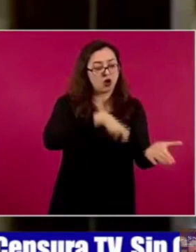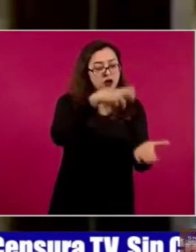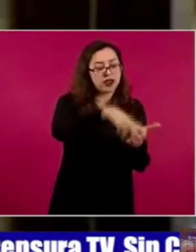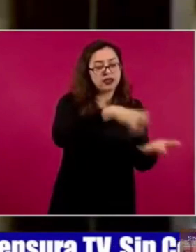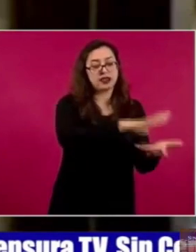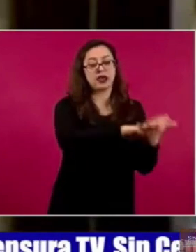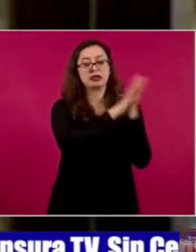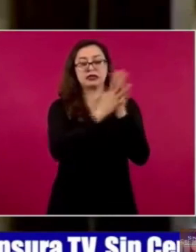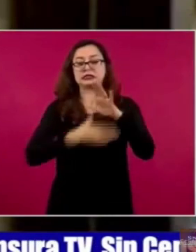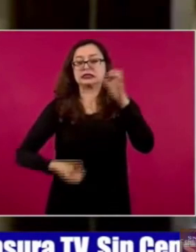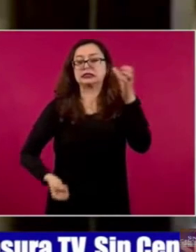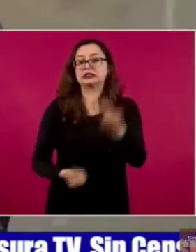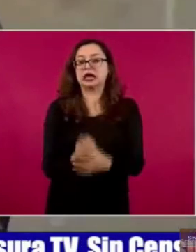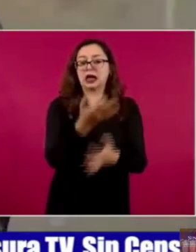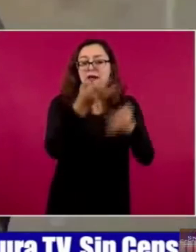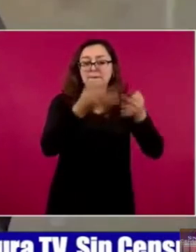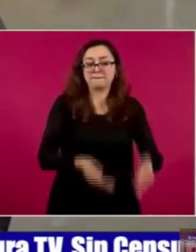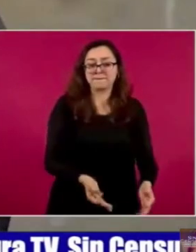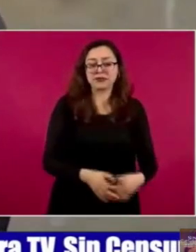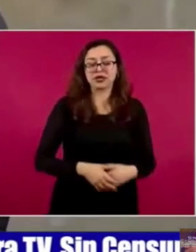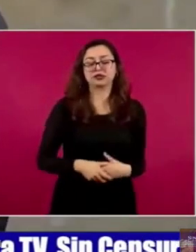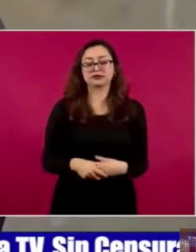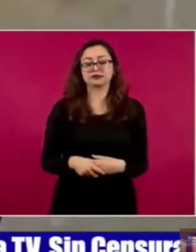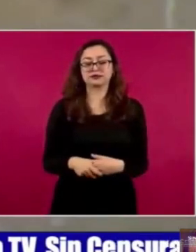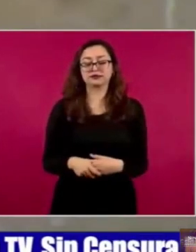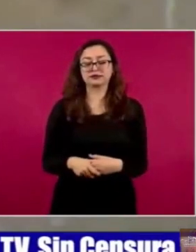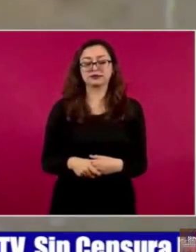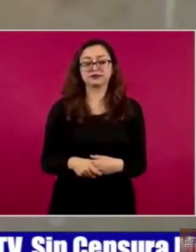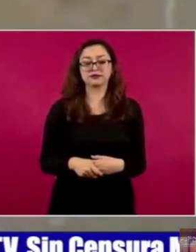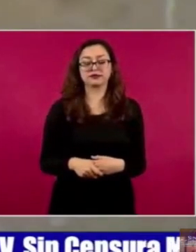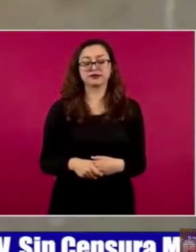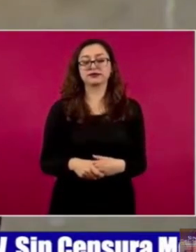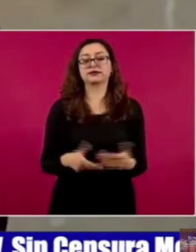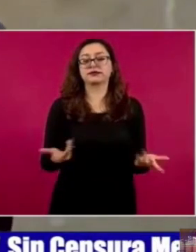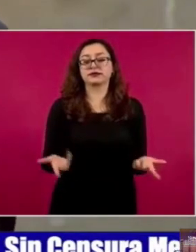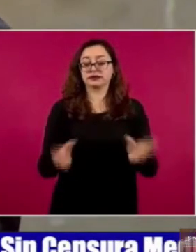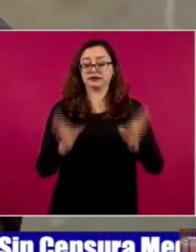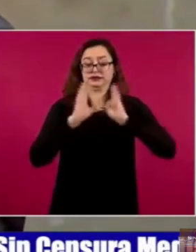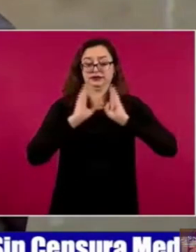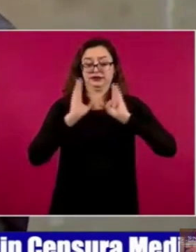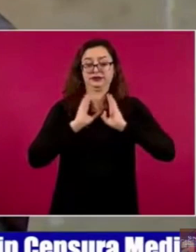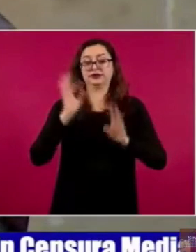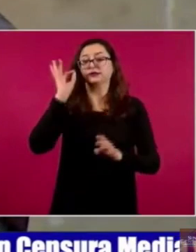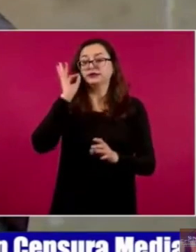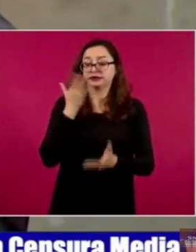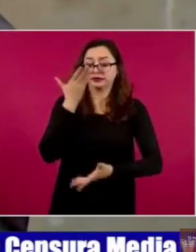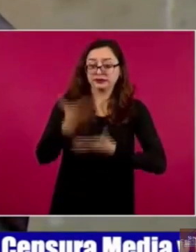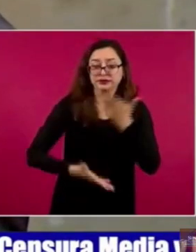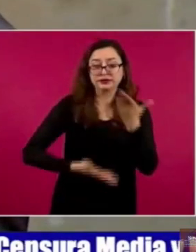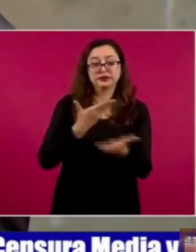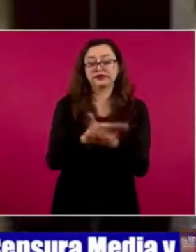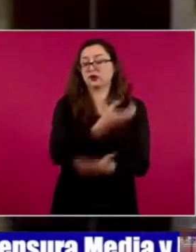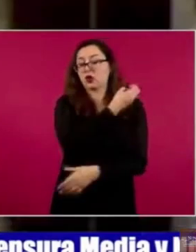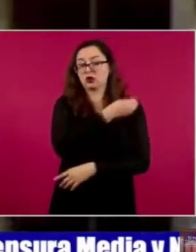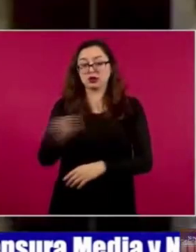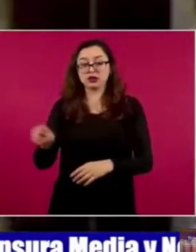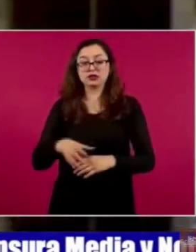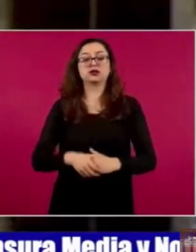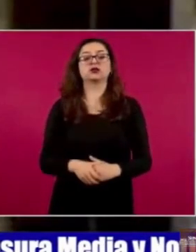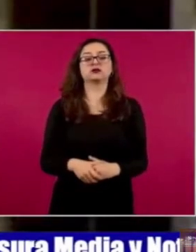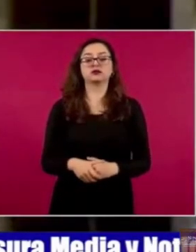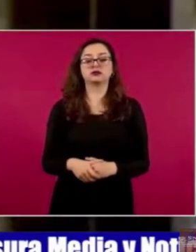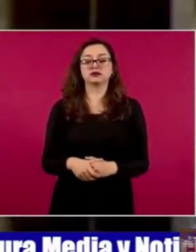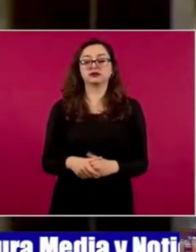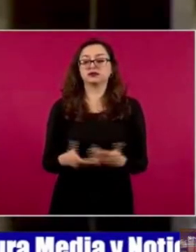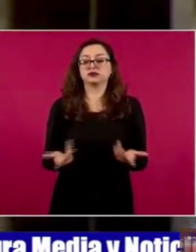reclusos, la eliminación del servicio militar obligatorio o LEVA, la unión de